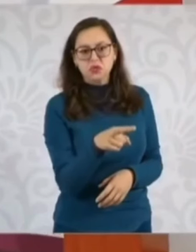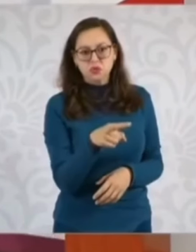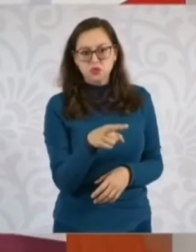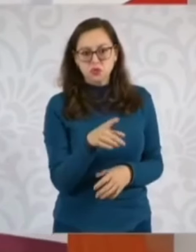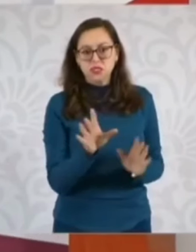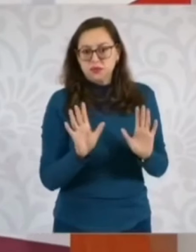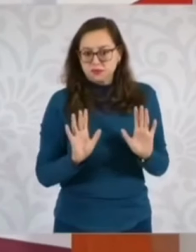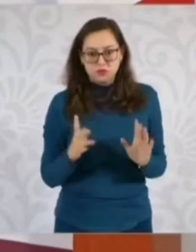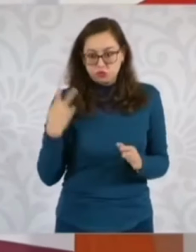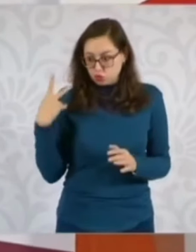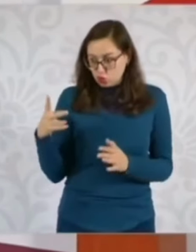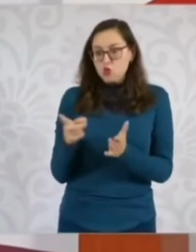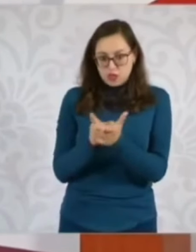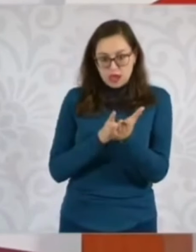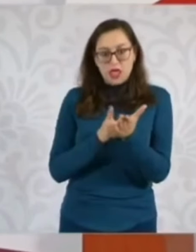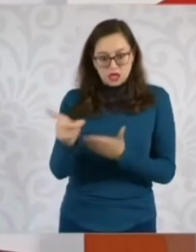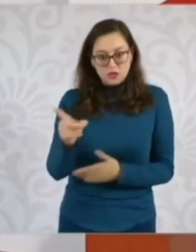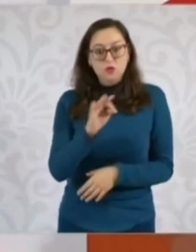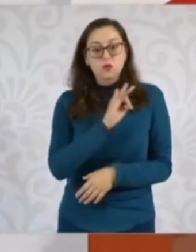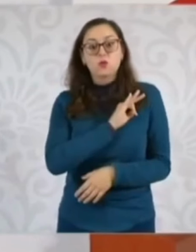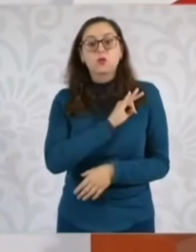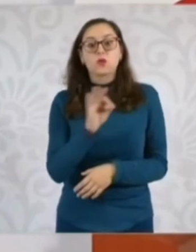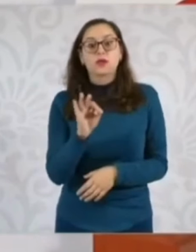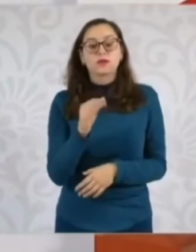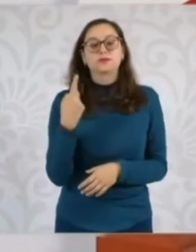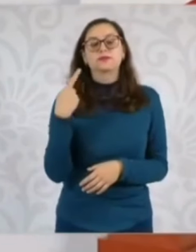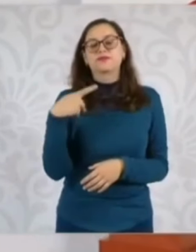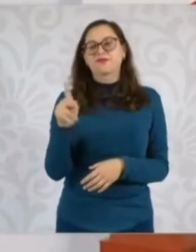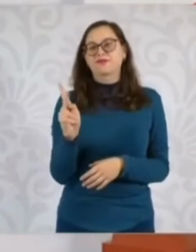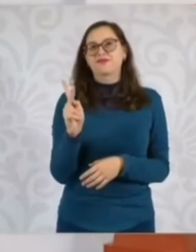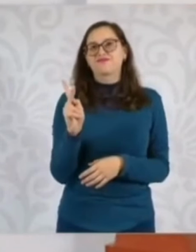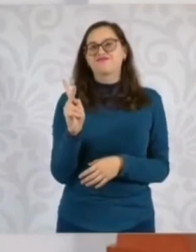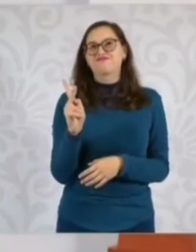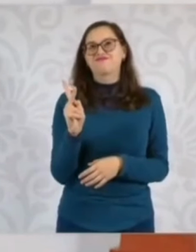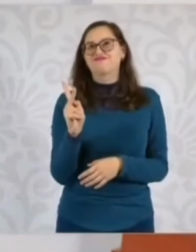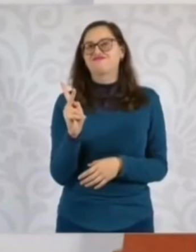Está ella en su derecho. Pero en todo caso es un llamado.